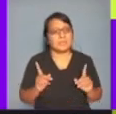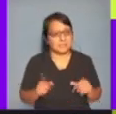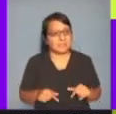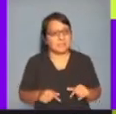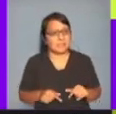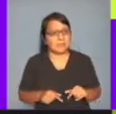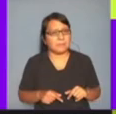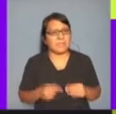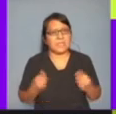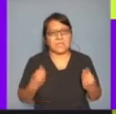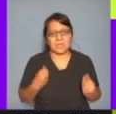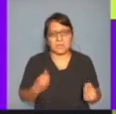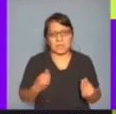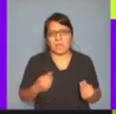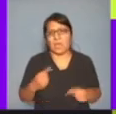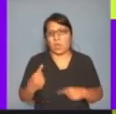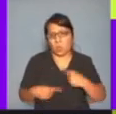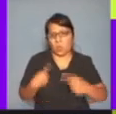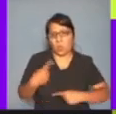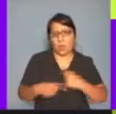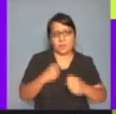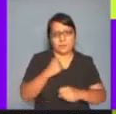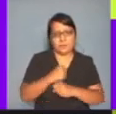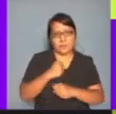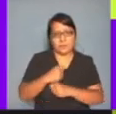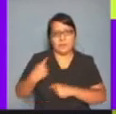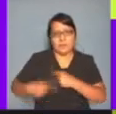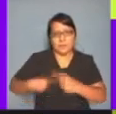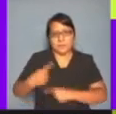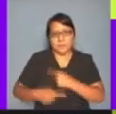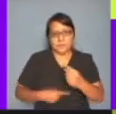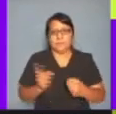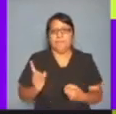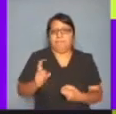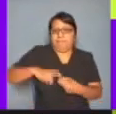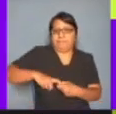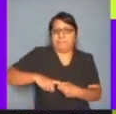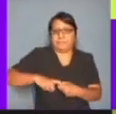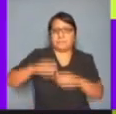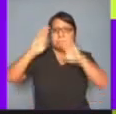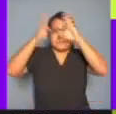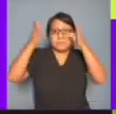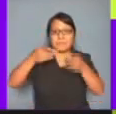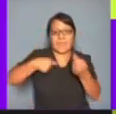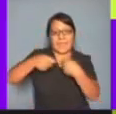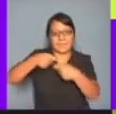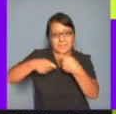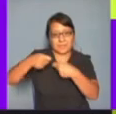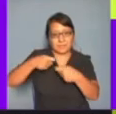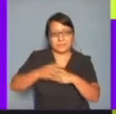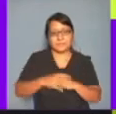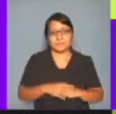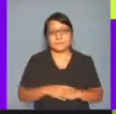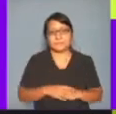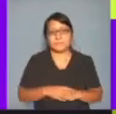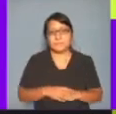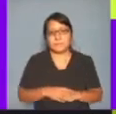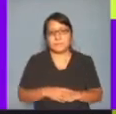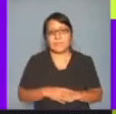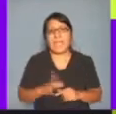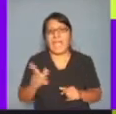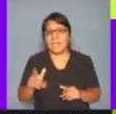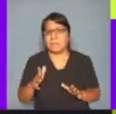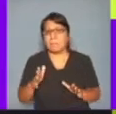que trabajamos permanentemente, que es la adhesión de los comercios, en el cual se han sumado